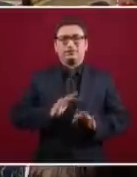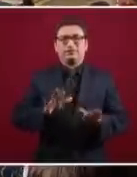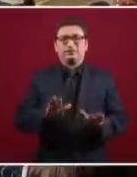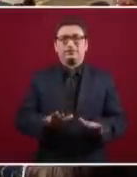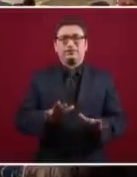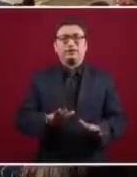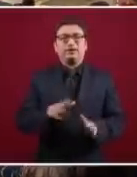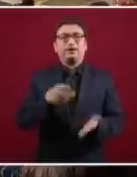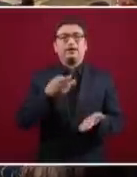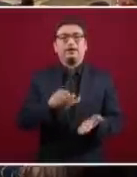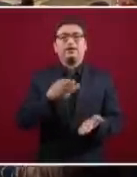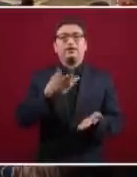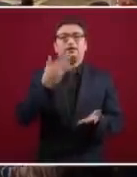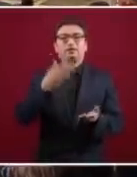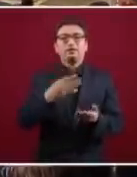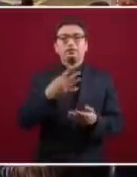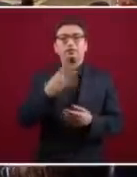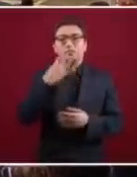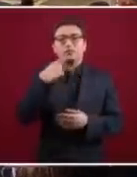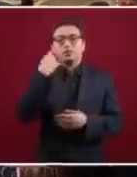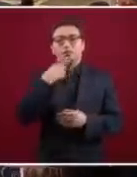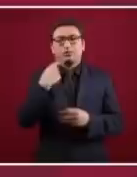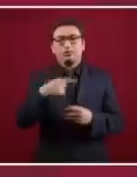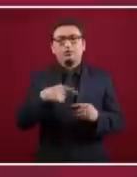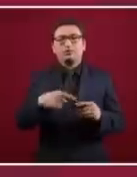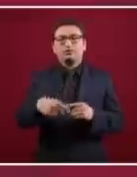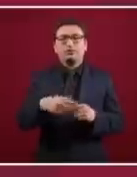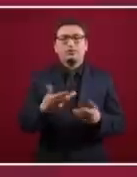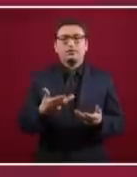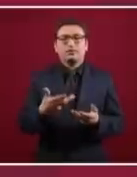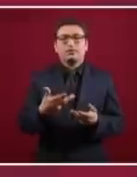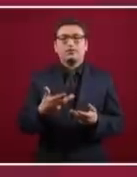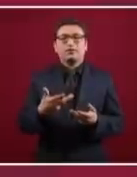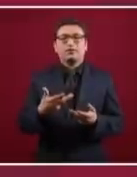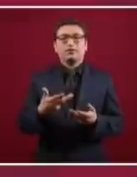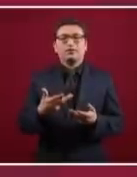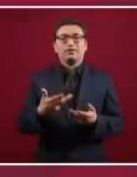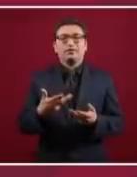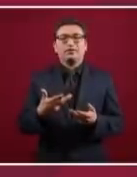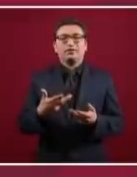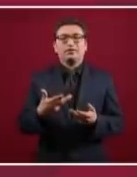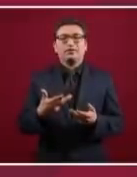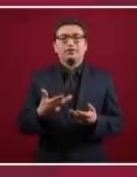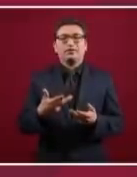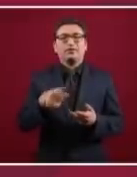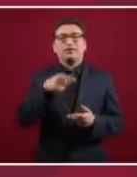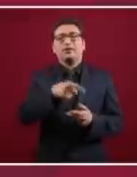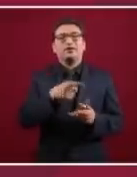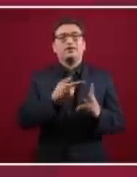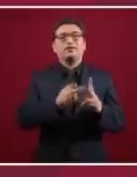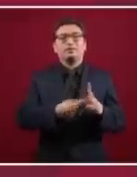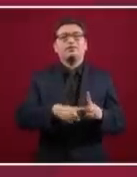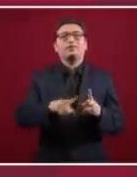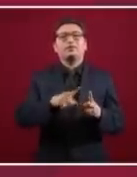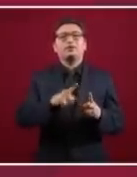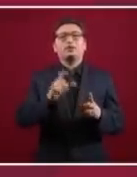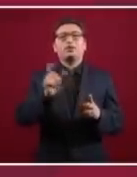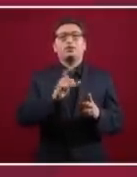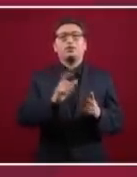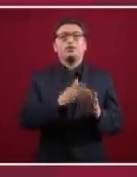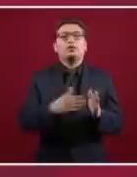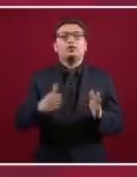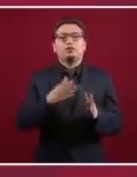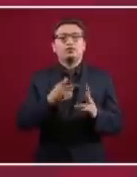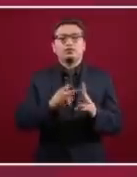esto fueron cuatro horas o sea este esto empezó a las